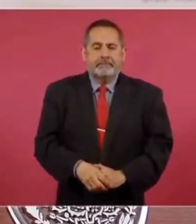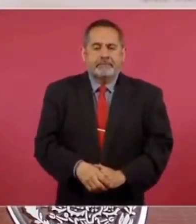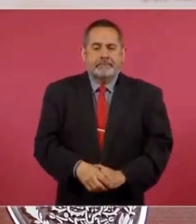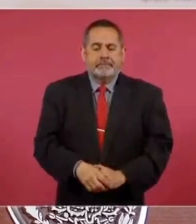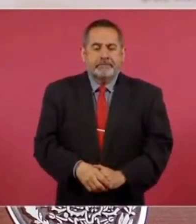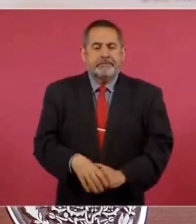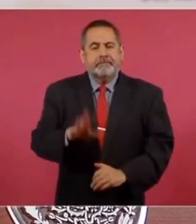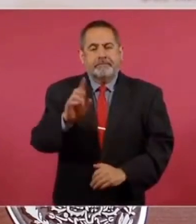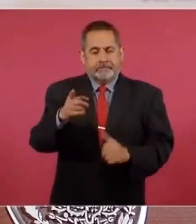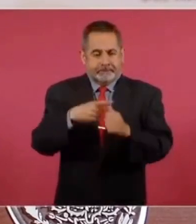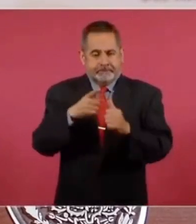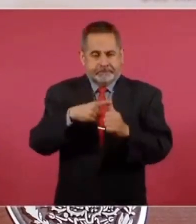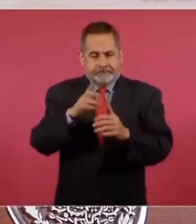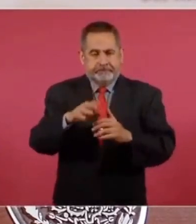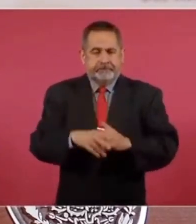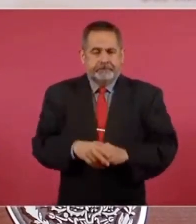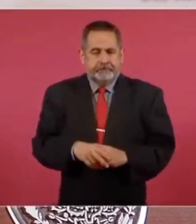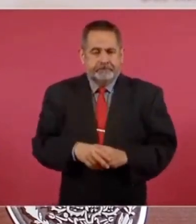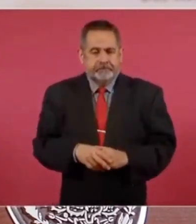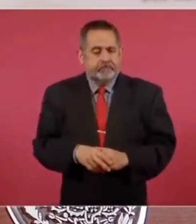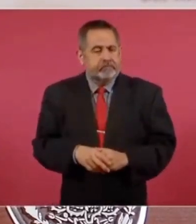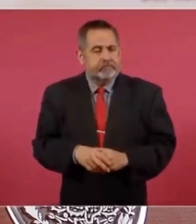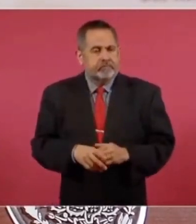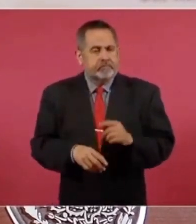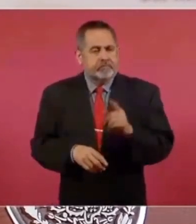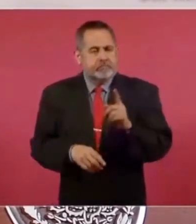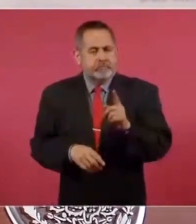Primero una flor